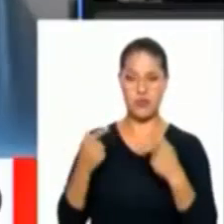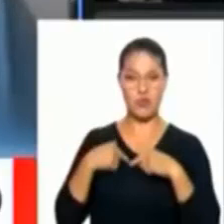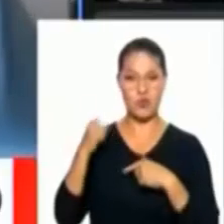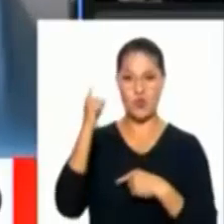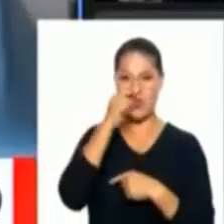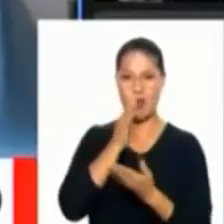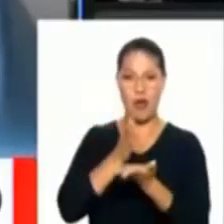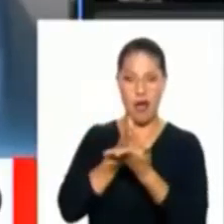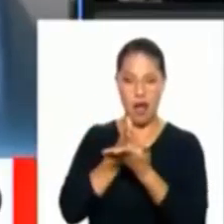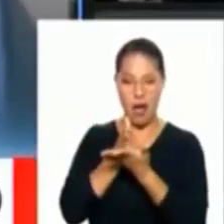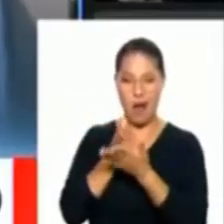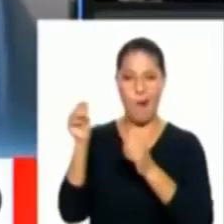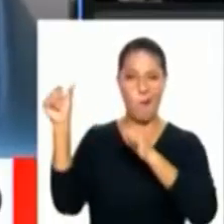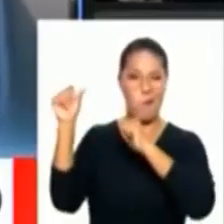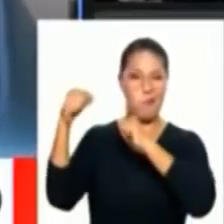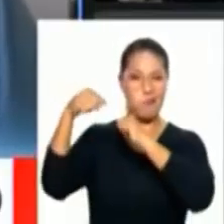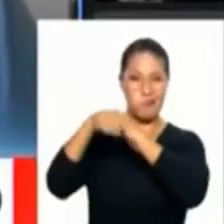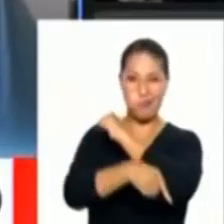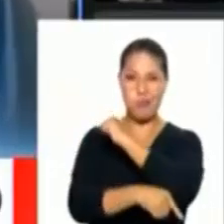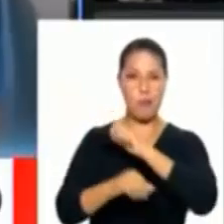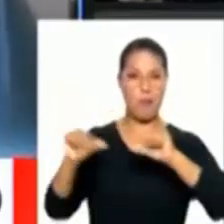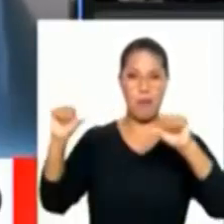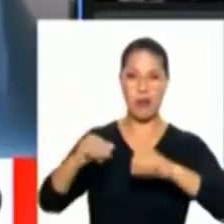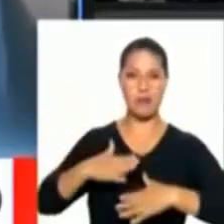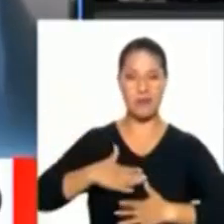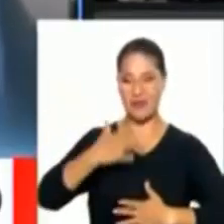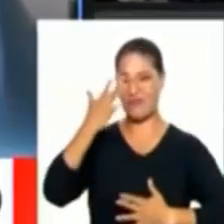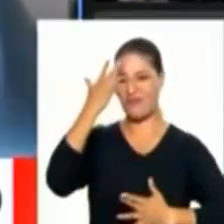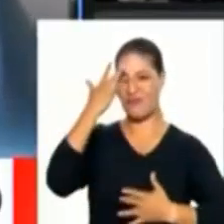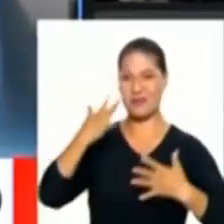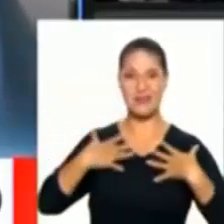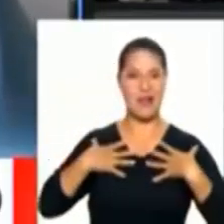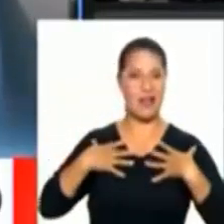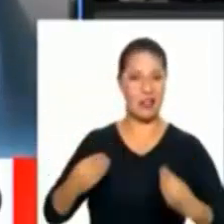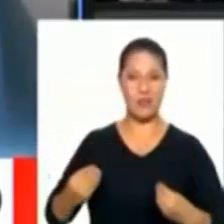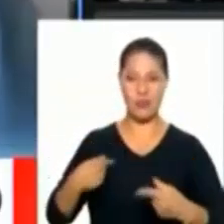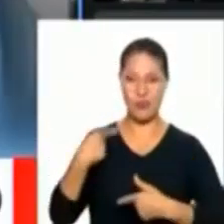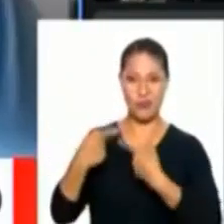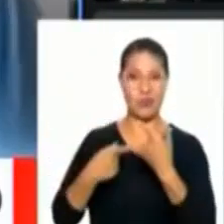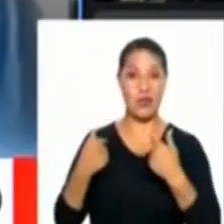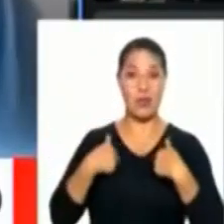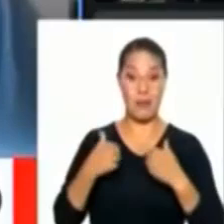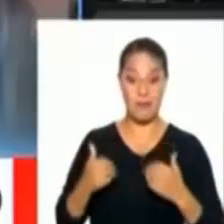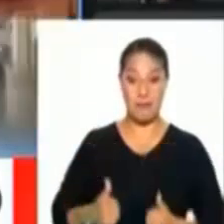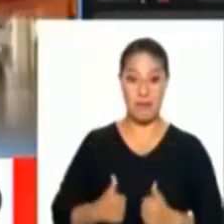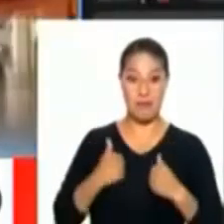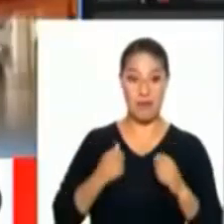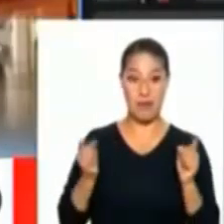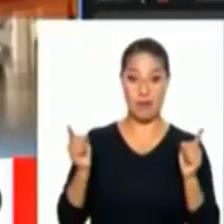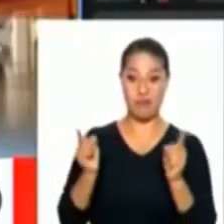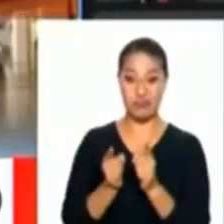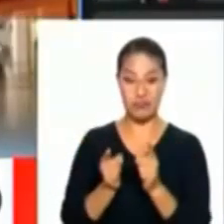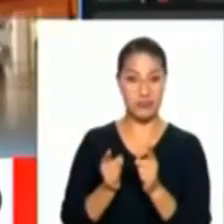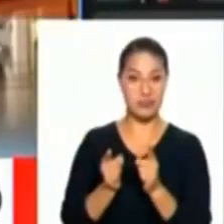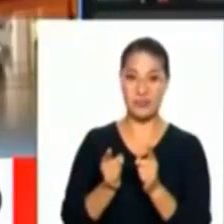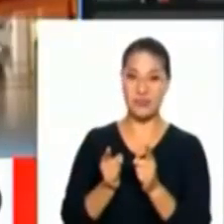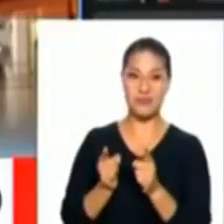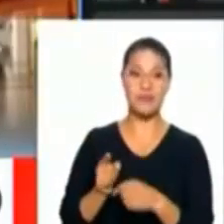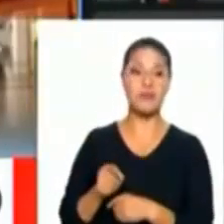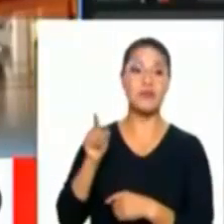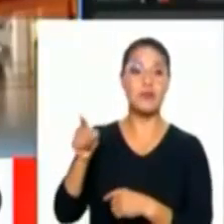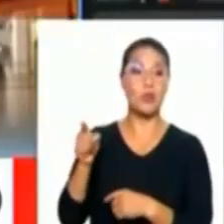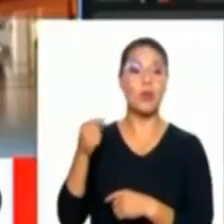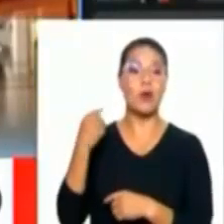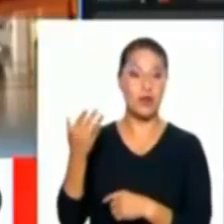a mi deterioro, a la salud y un acortamiento de la vida. Porque dada la